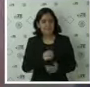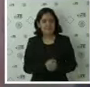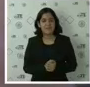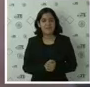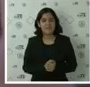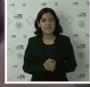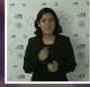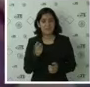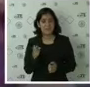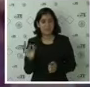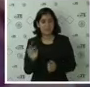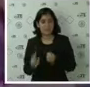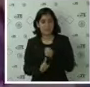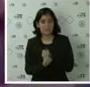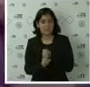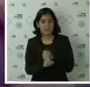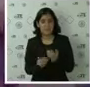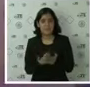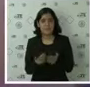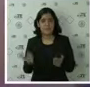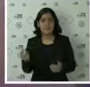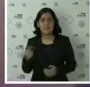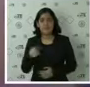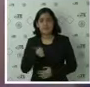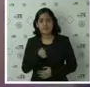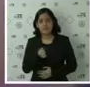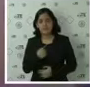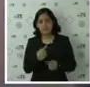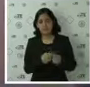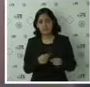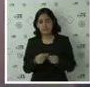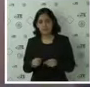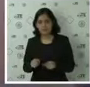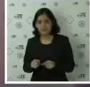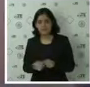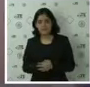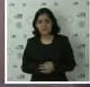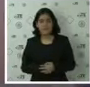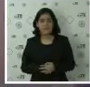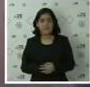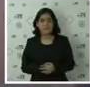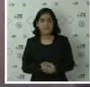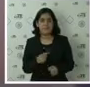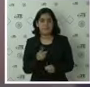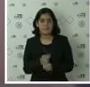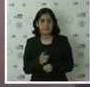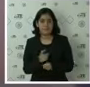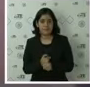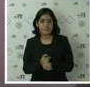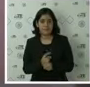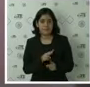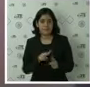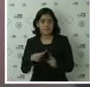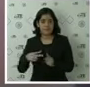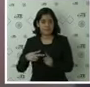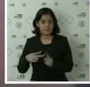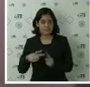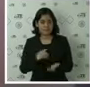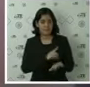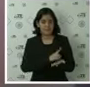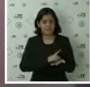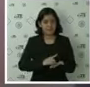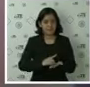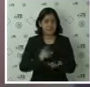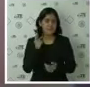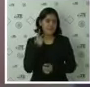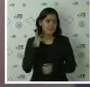puedo pensar para responder esta pregunta. Si nos dirigimos más hacia las garantías para el ejercicio de los derechos político-electorales, el